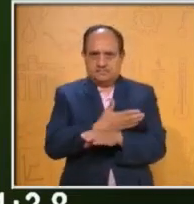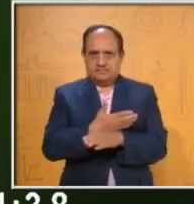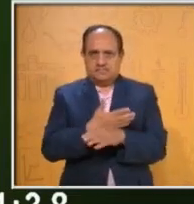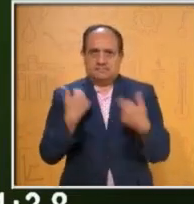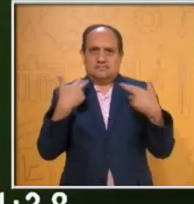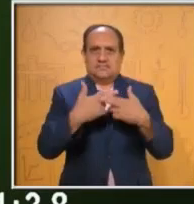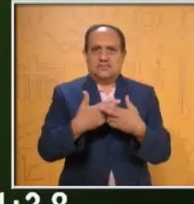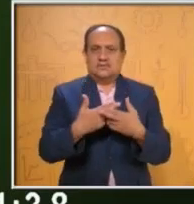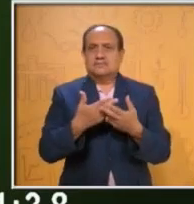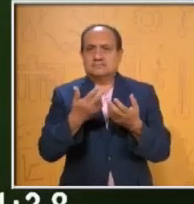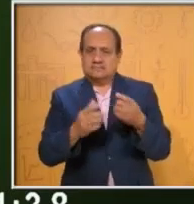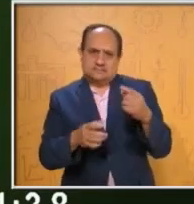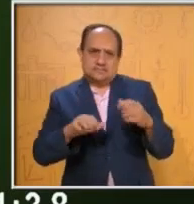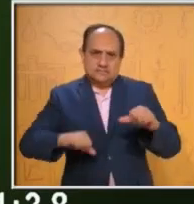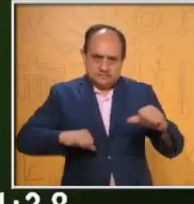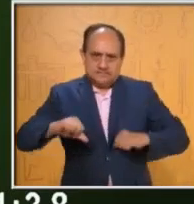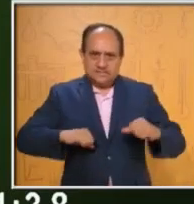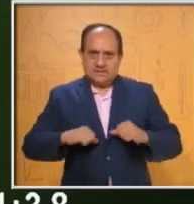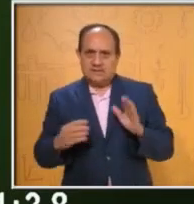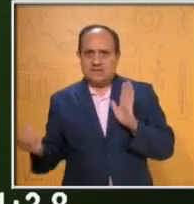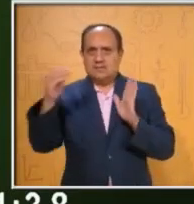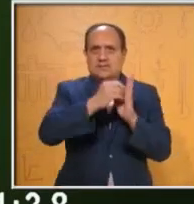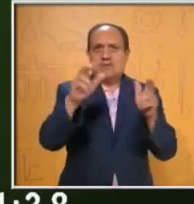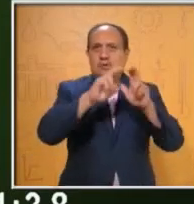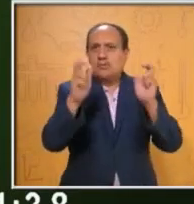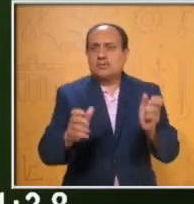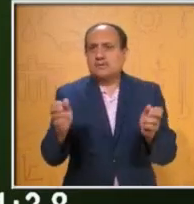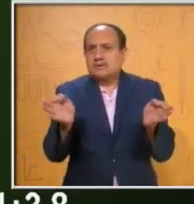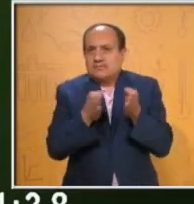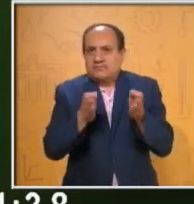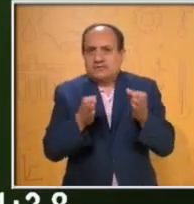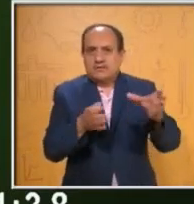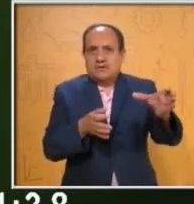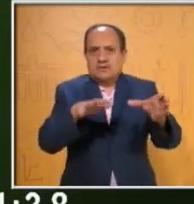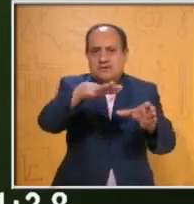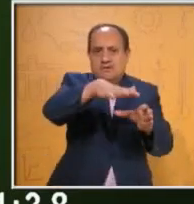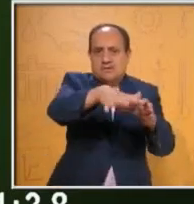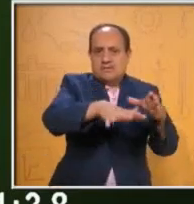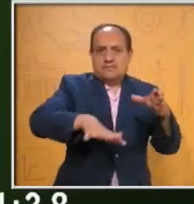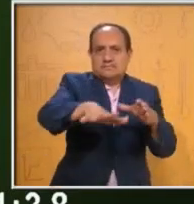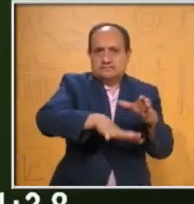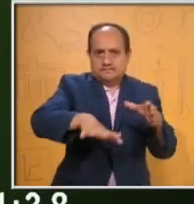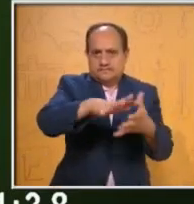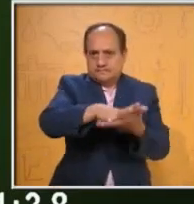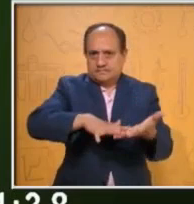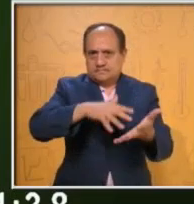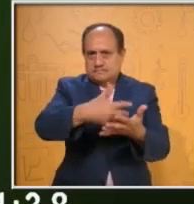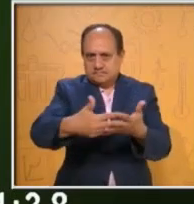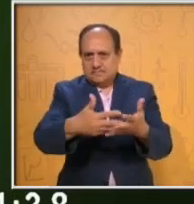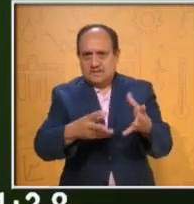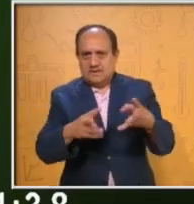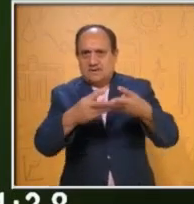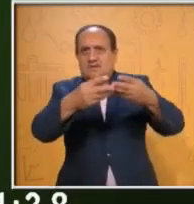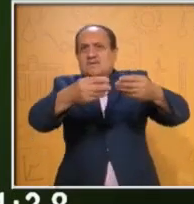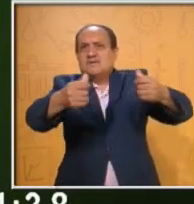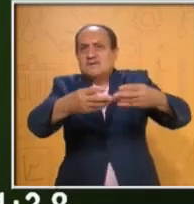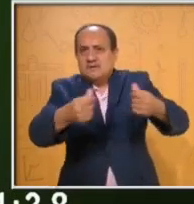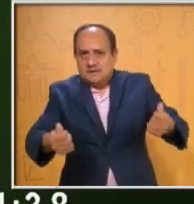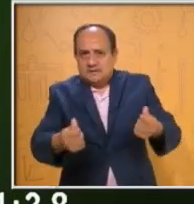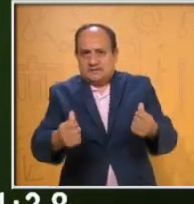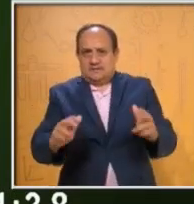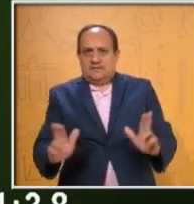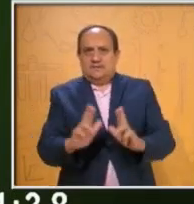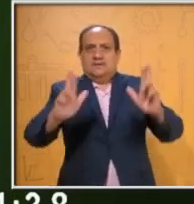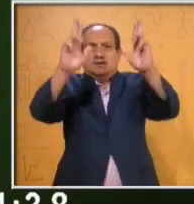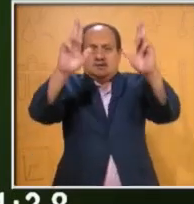hicimos un ejercicio que pusimos un hielo en una barrilla, ¿verdad? Y bueno, ahí vieron el efecto sobre el gaseoso